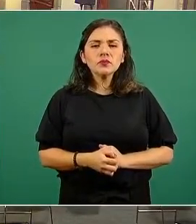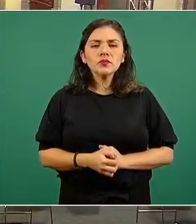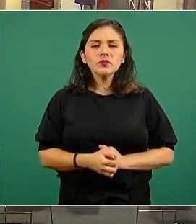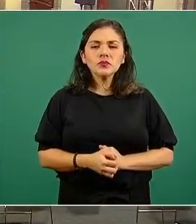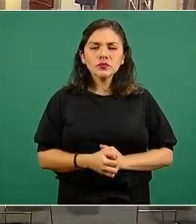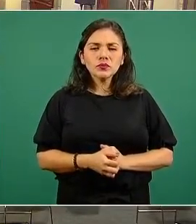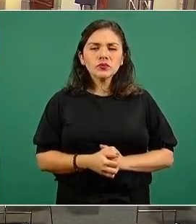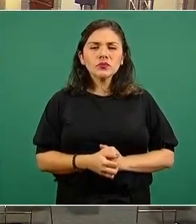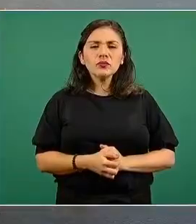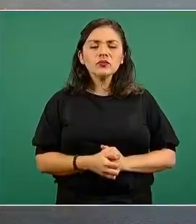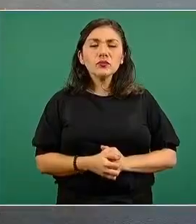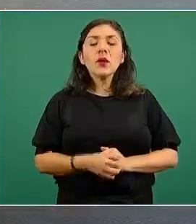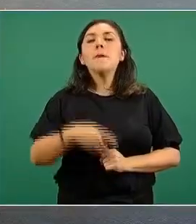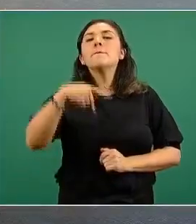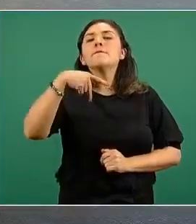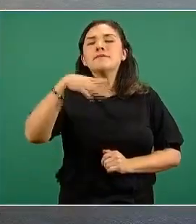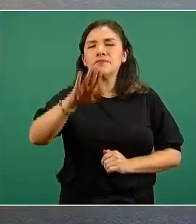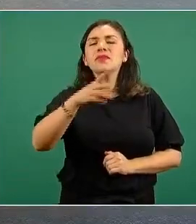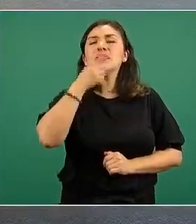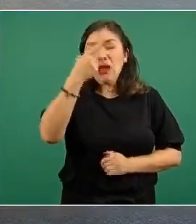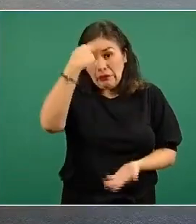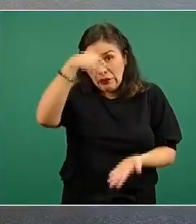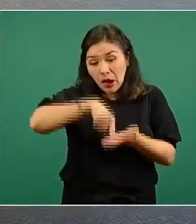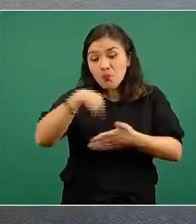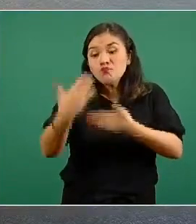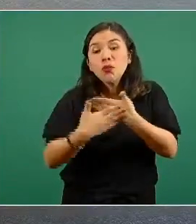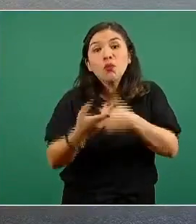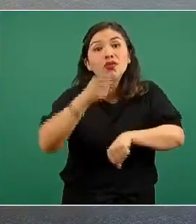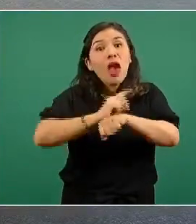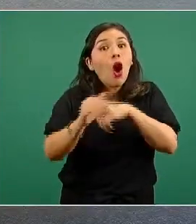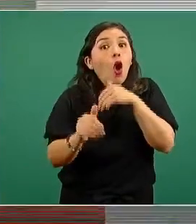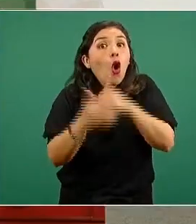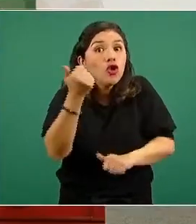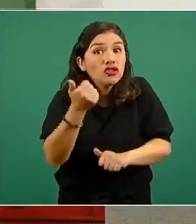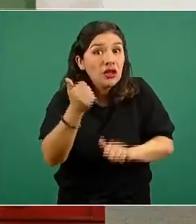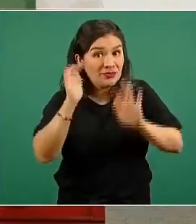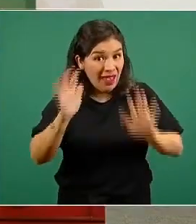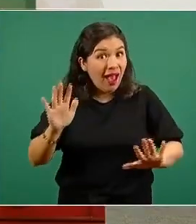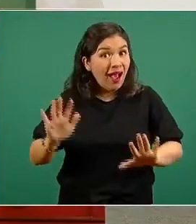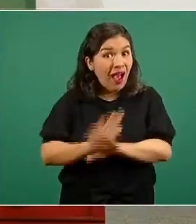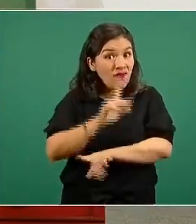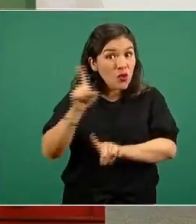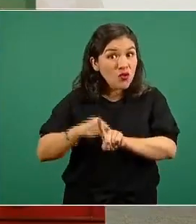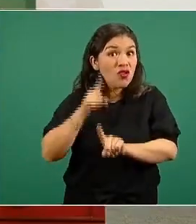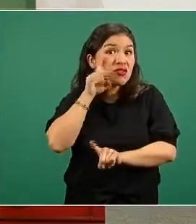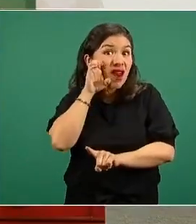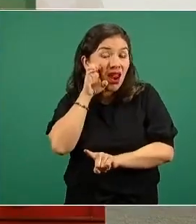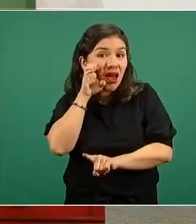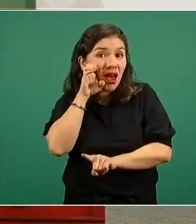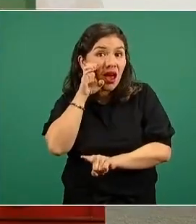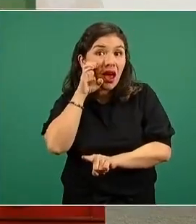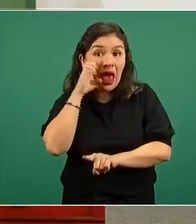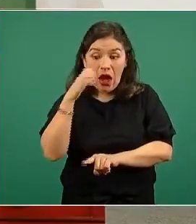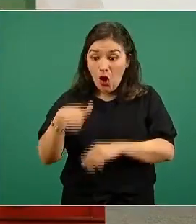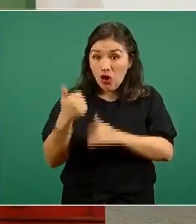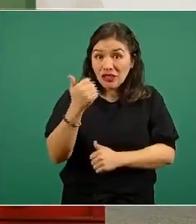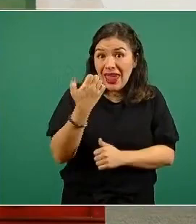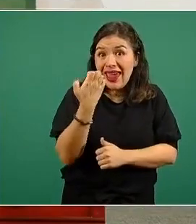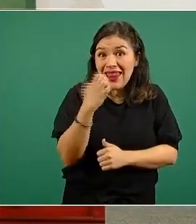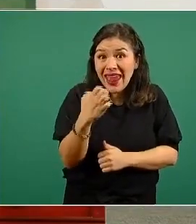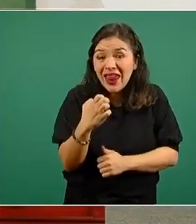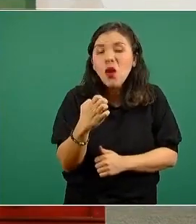Actualmente, el día 11 cree que se logre el color naranja. El día 11 de enero.